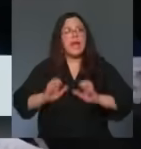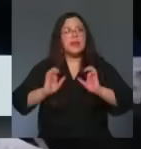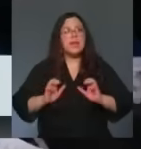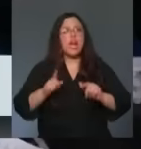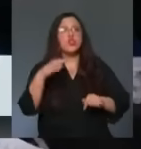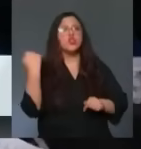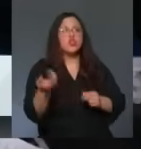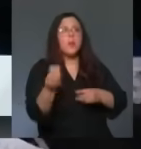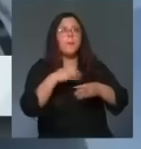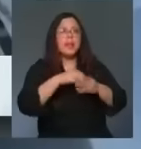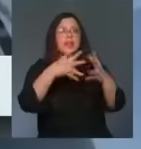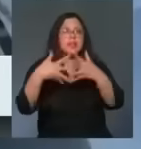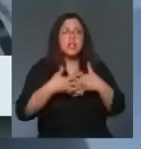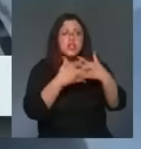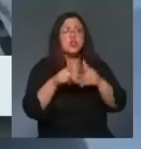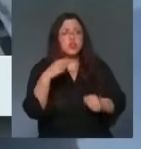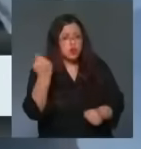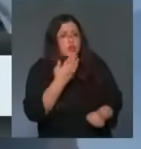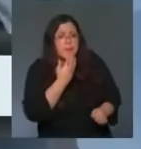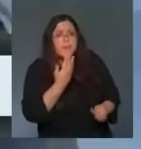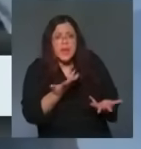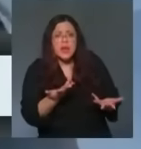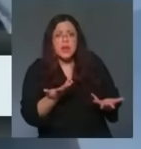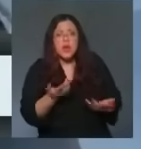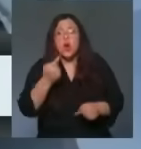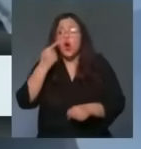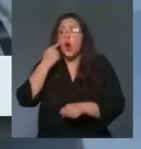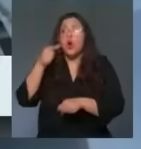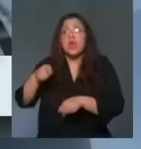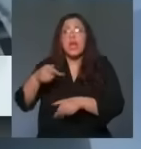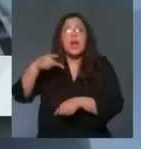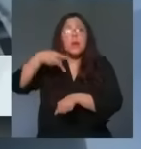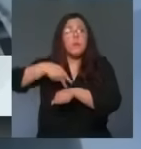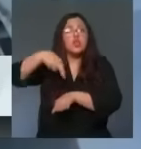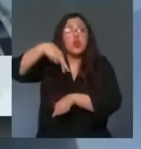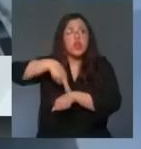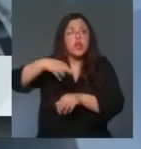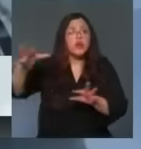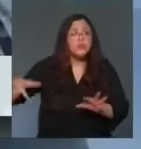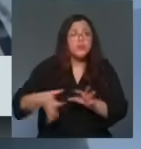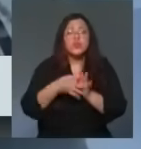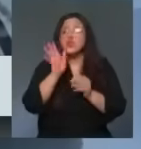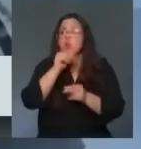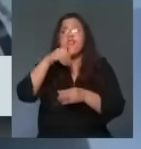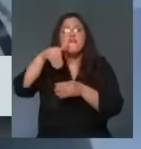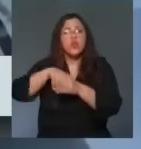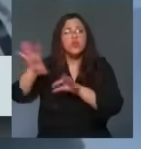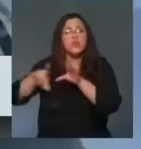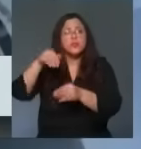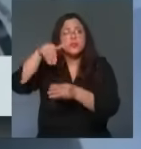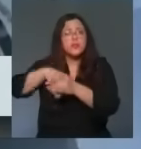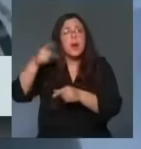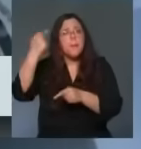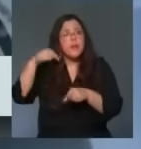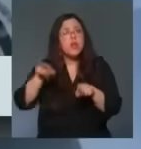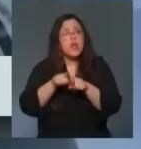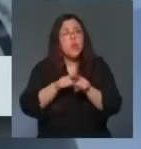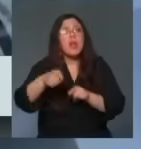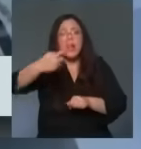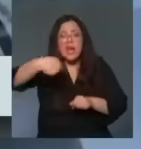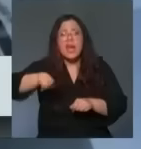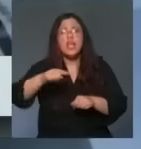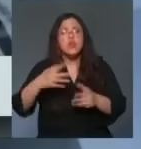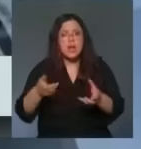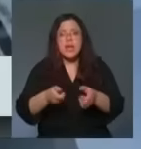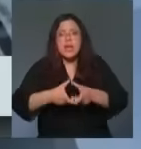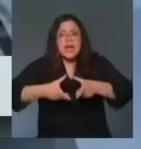States. We are American. Recordemos que Puerto Rico es un estado asociado, no tiene votos electorales, pero de todas maneras la comunidad puertorriqueña es muy